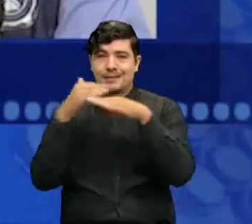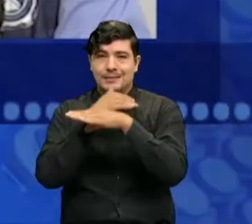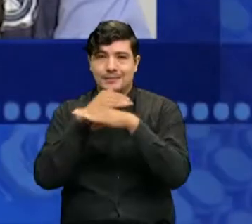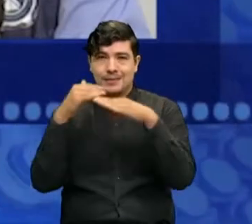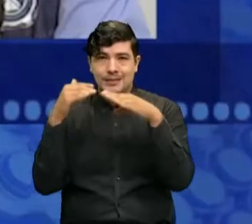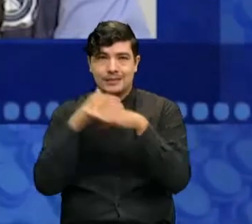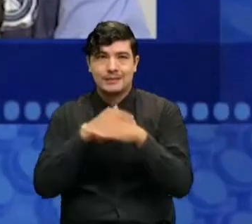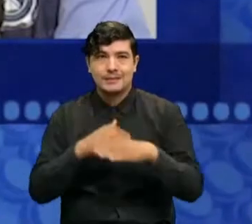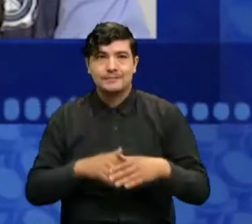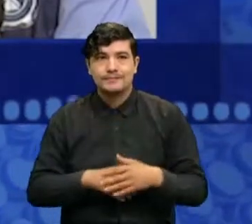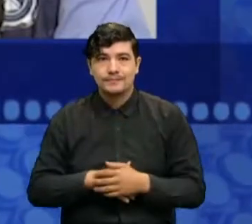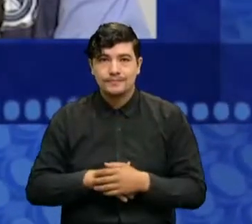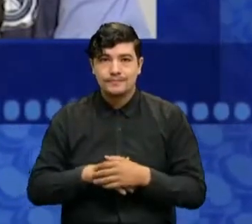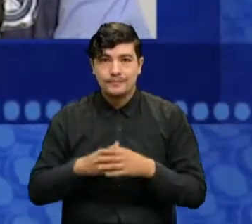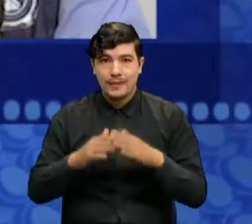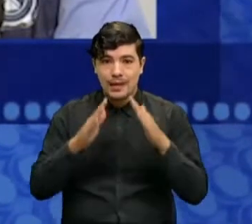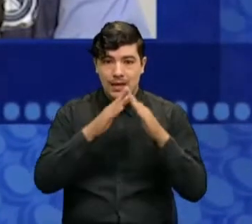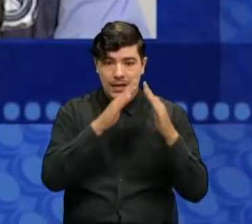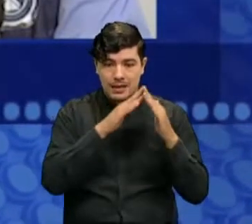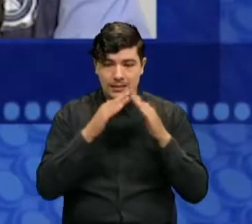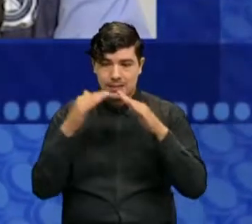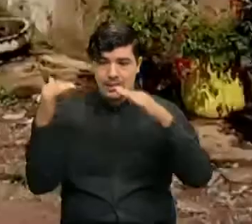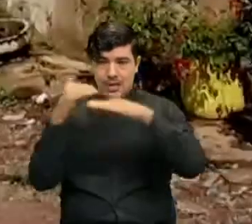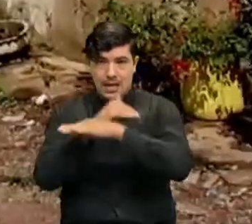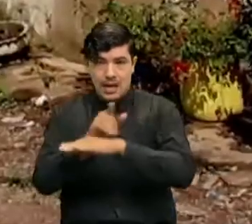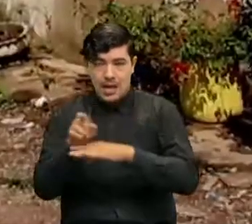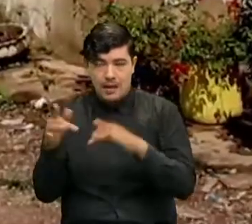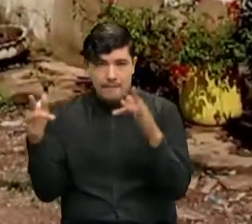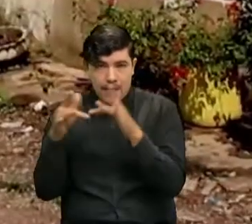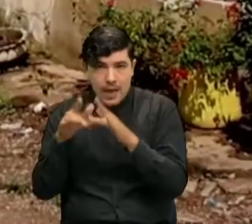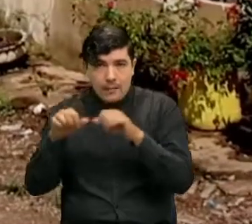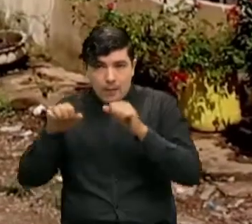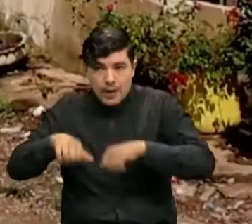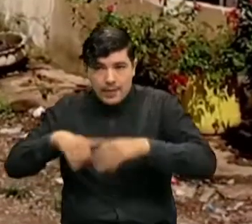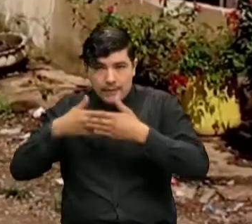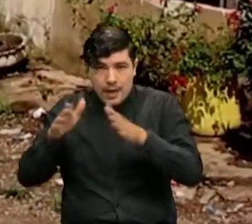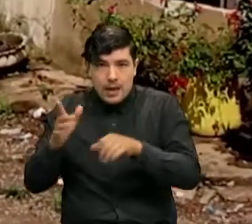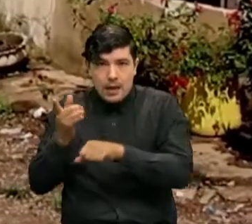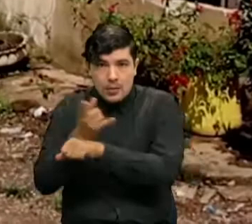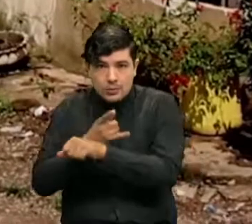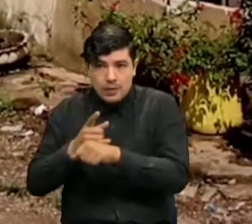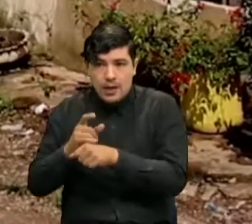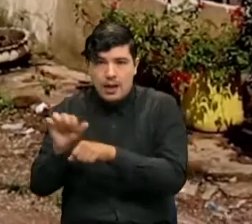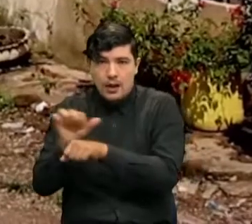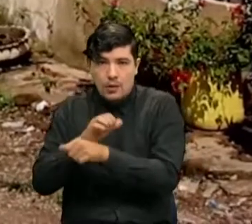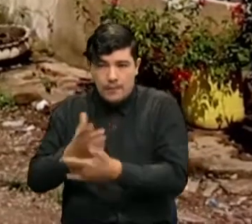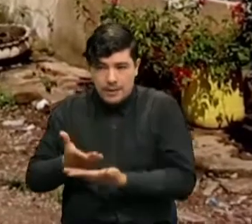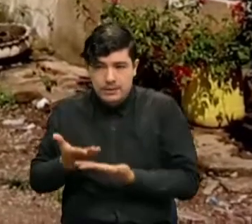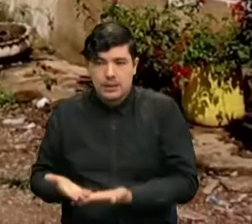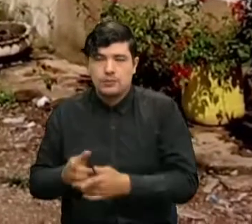no están acondicionadas para este tipo de tráfico. Este sector solo espera que se tomen